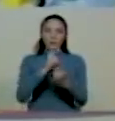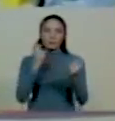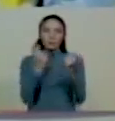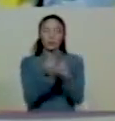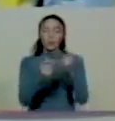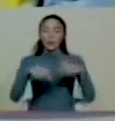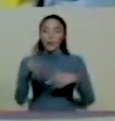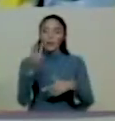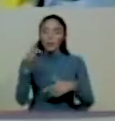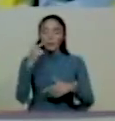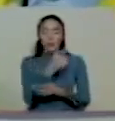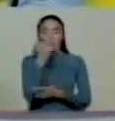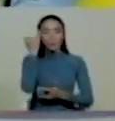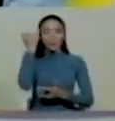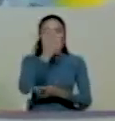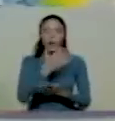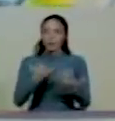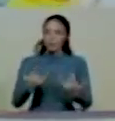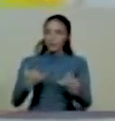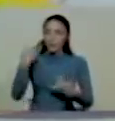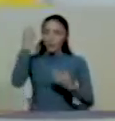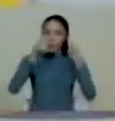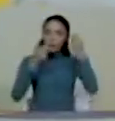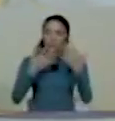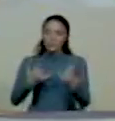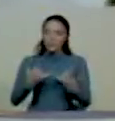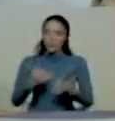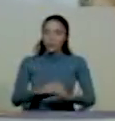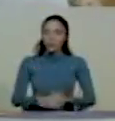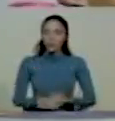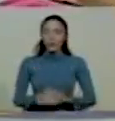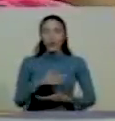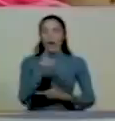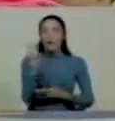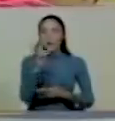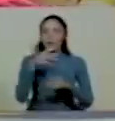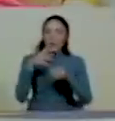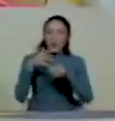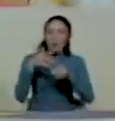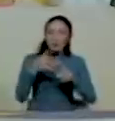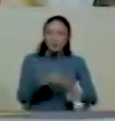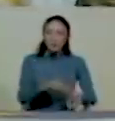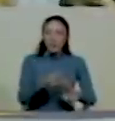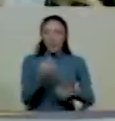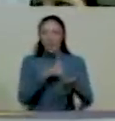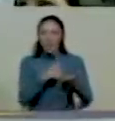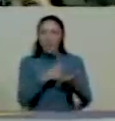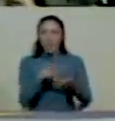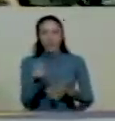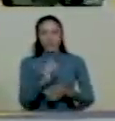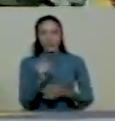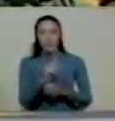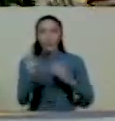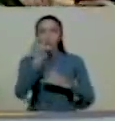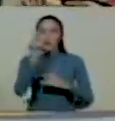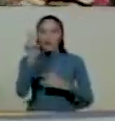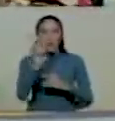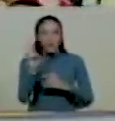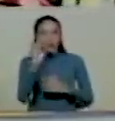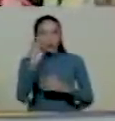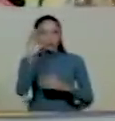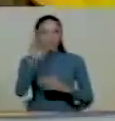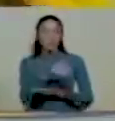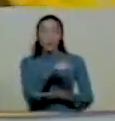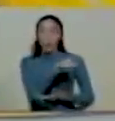una Venezuela que cree en sí mismo. Veo una Venezuela que no se rinde. Veo una Venezuela que sueña en grande. Ustedes son